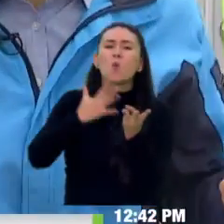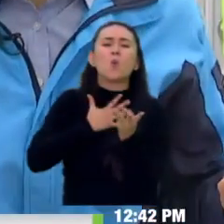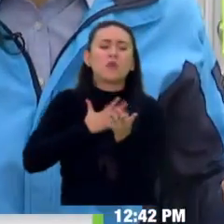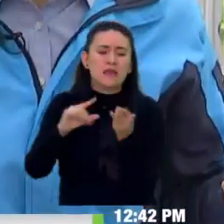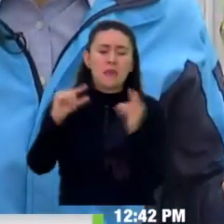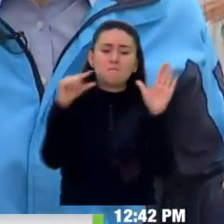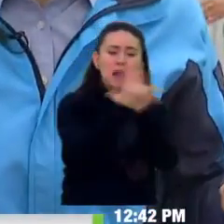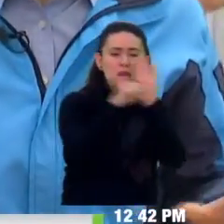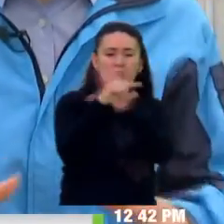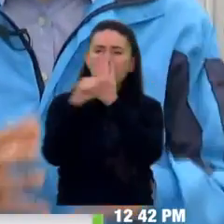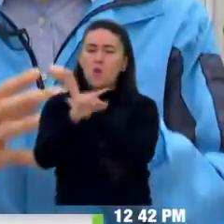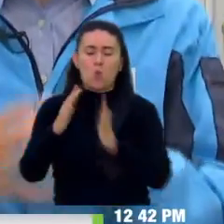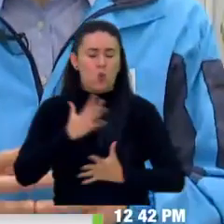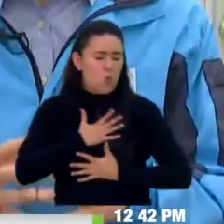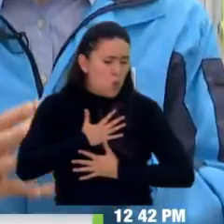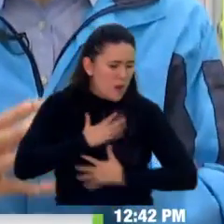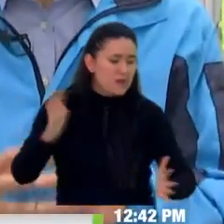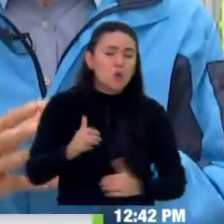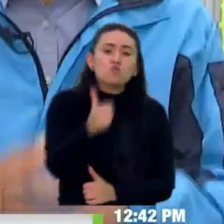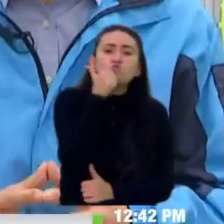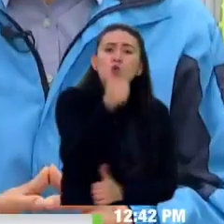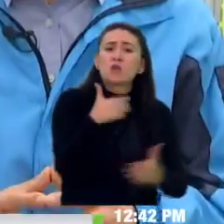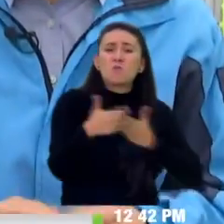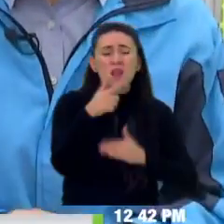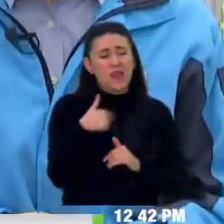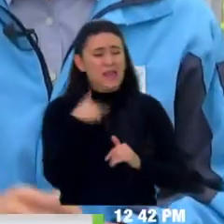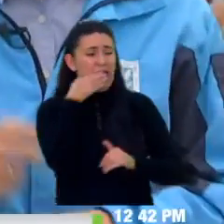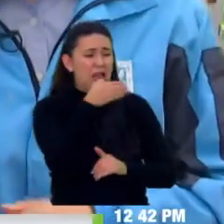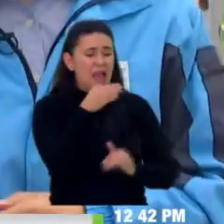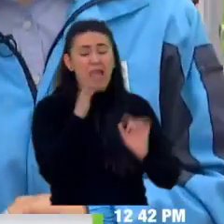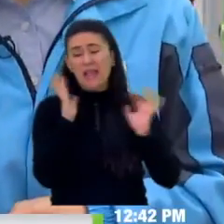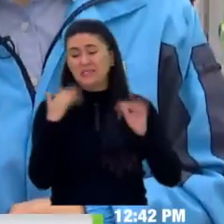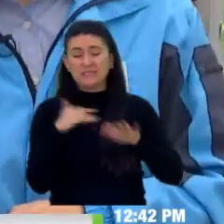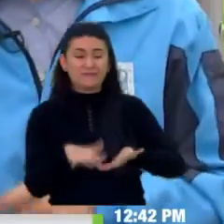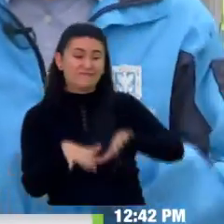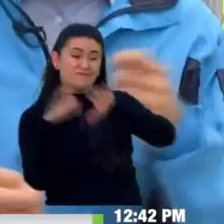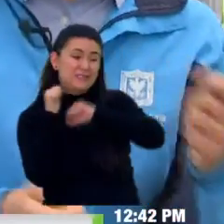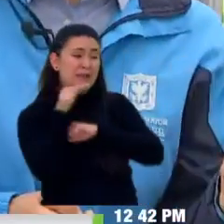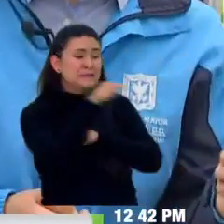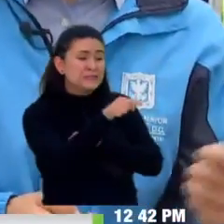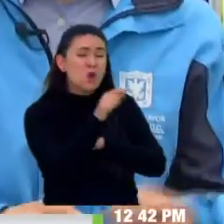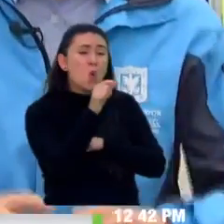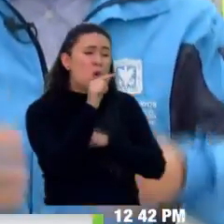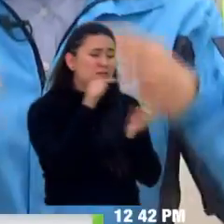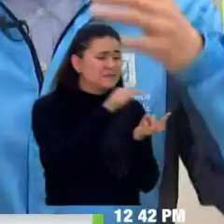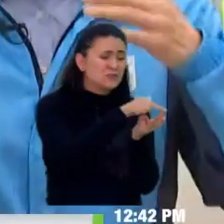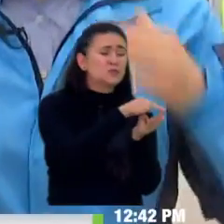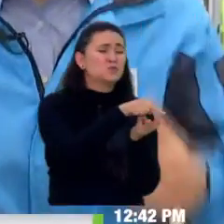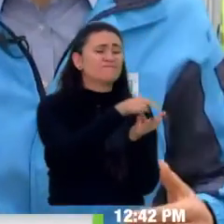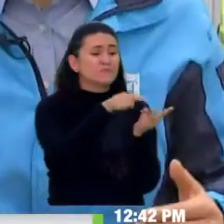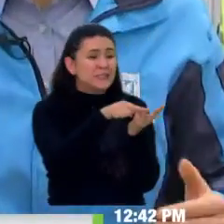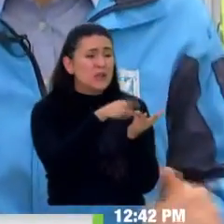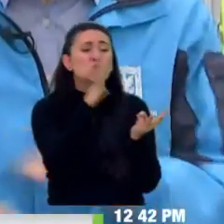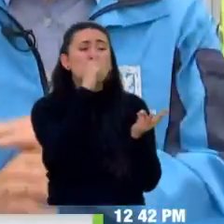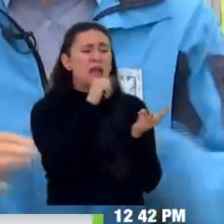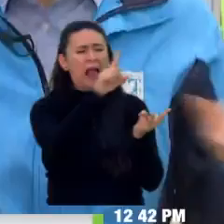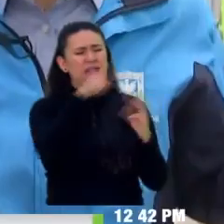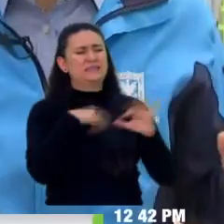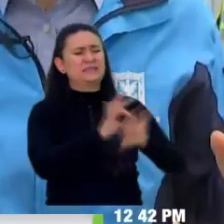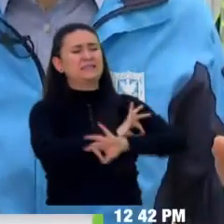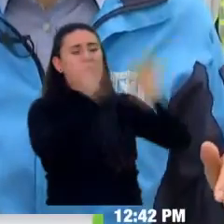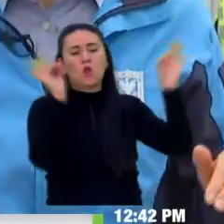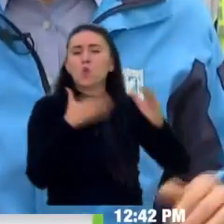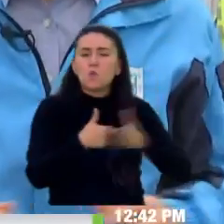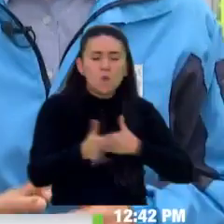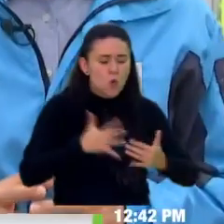de vacunas son buenas. Por favor, venga, no deje venir a vacunarse que porque hay de una vacuna o no hay de otra. De la que haya, esa es la